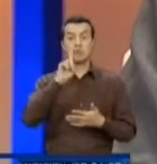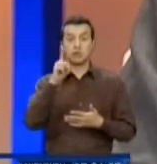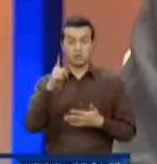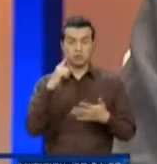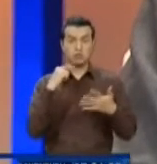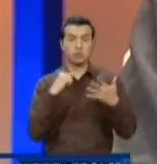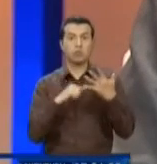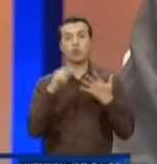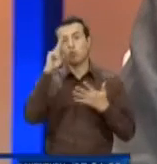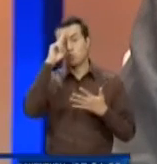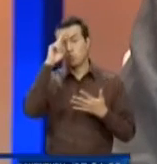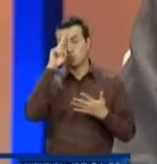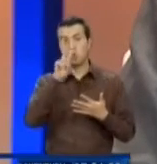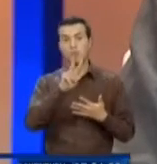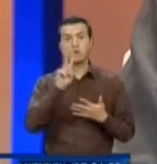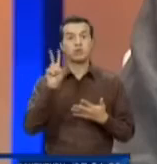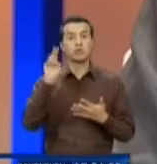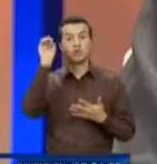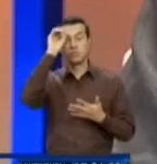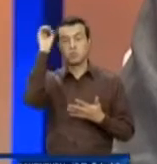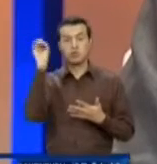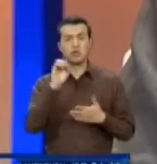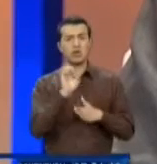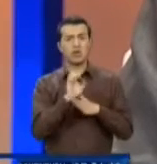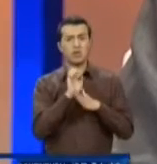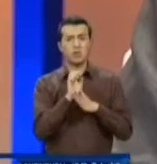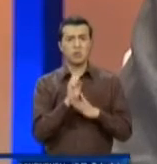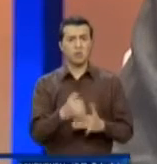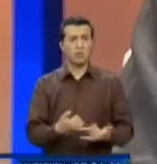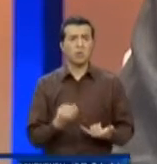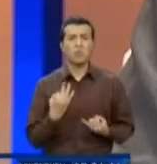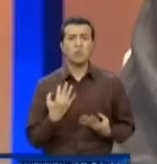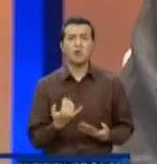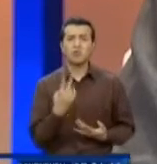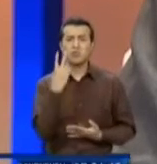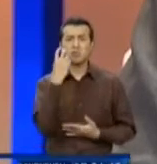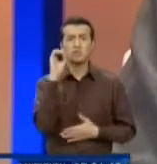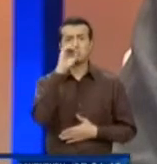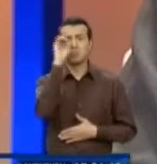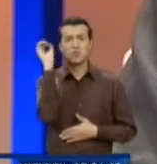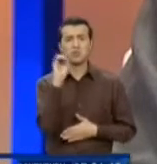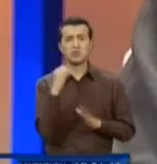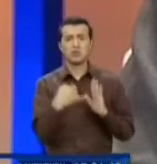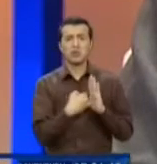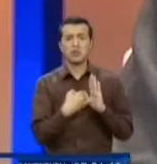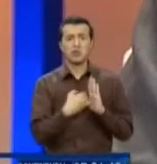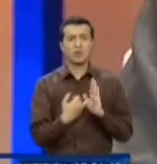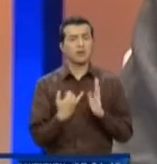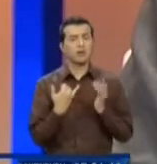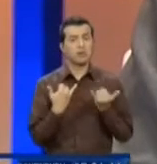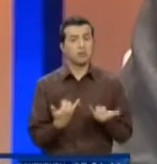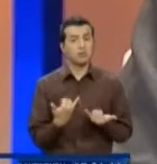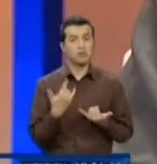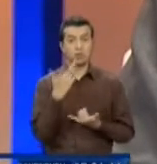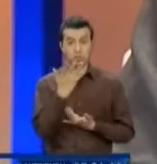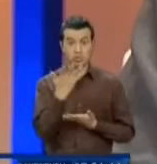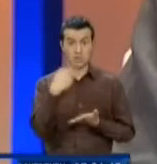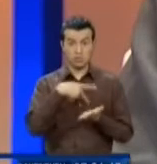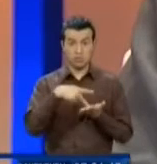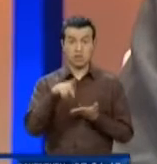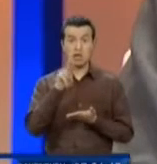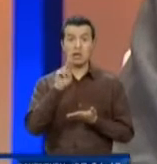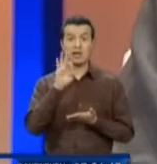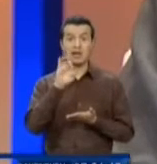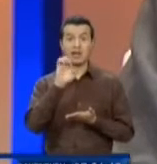en Uruguay el 22%, en el Ecuador es del 12%. Para que usted empiece a pagar impuesto a la renta